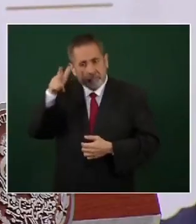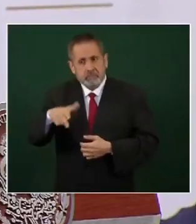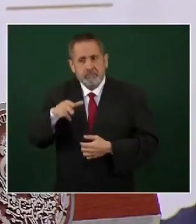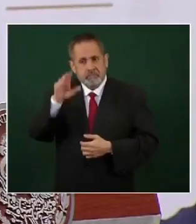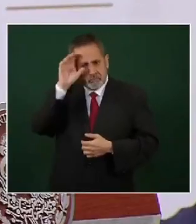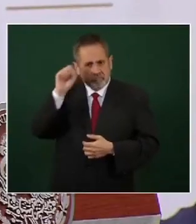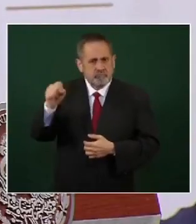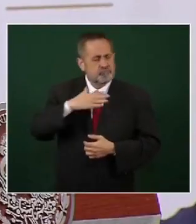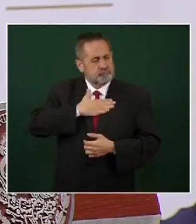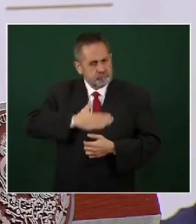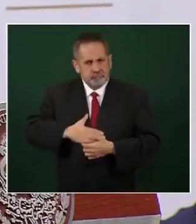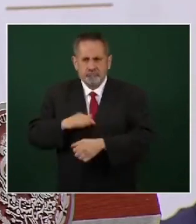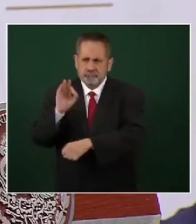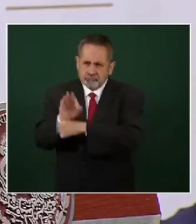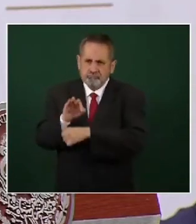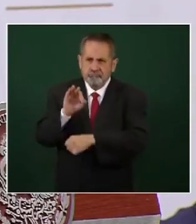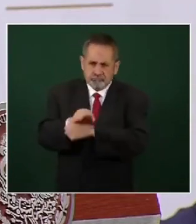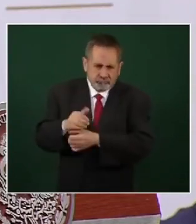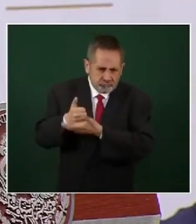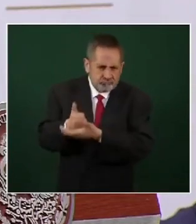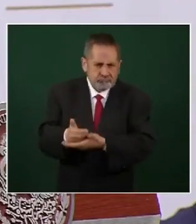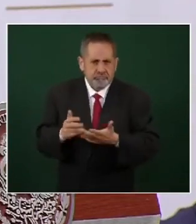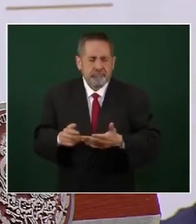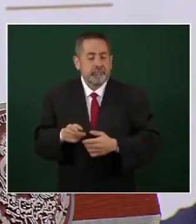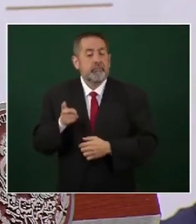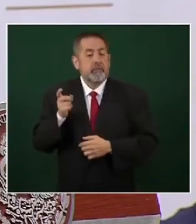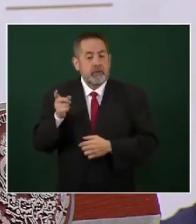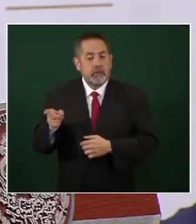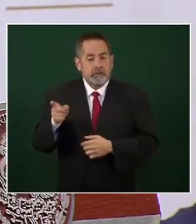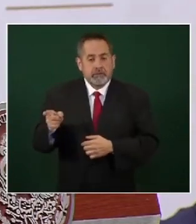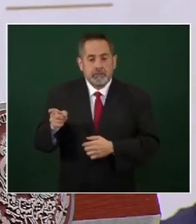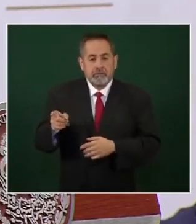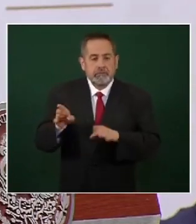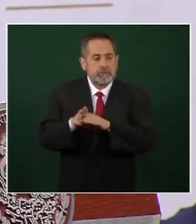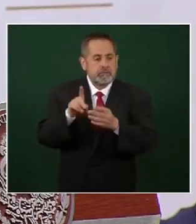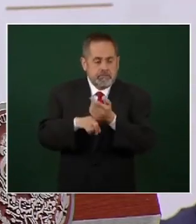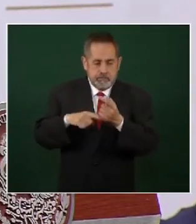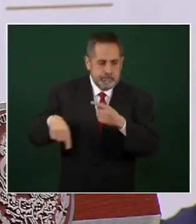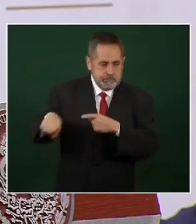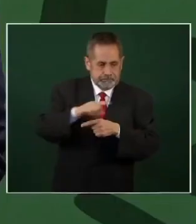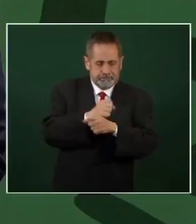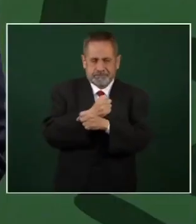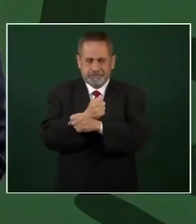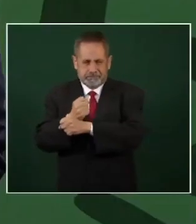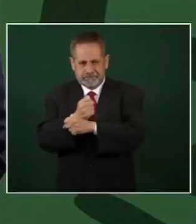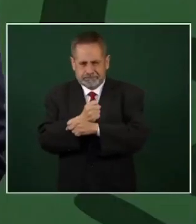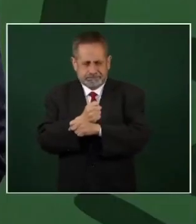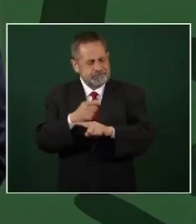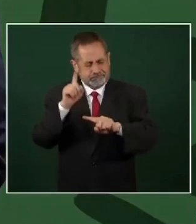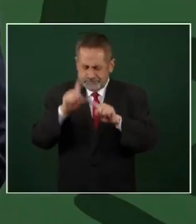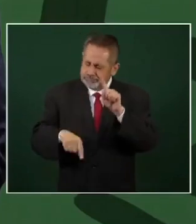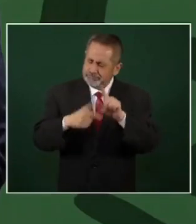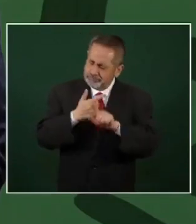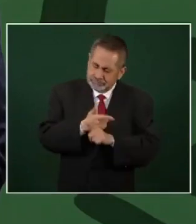que fueron los que propusieron la abolición de la esclavitud.